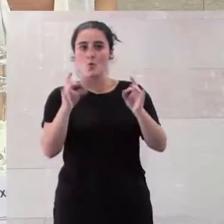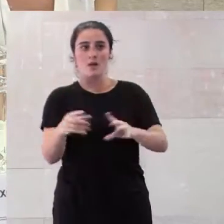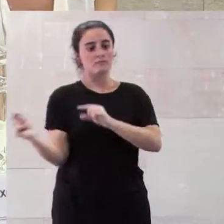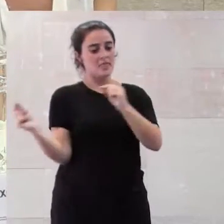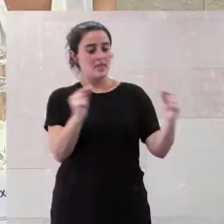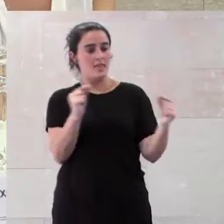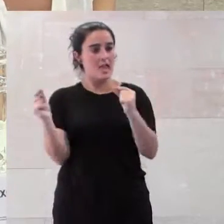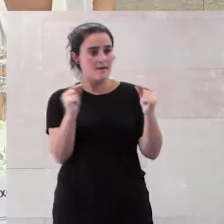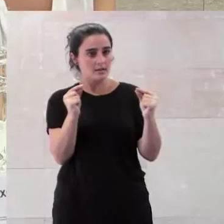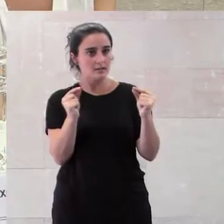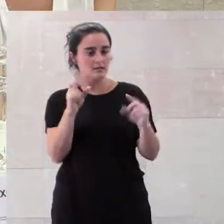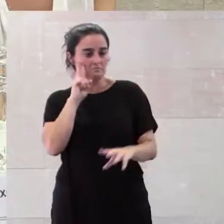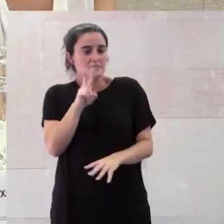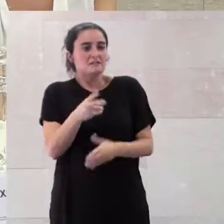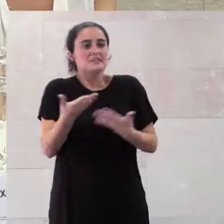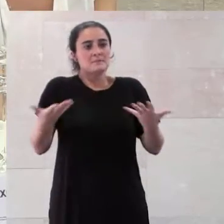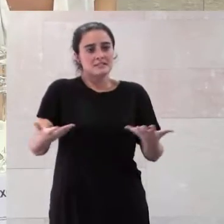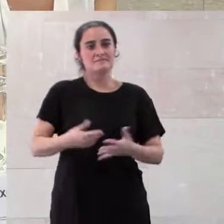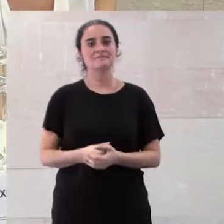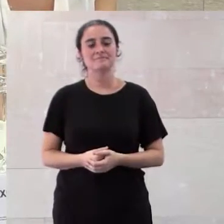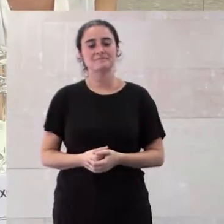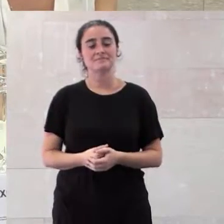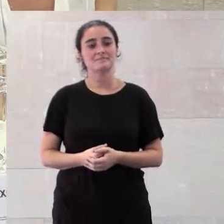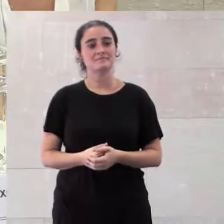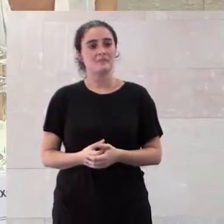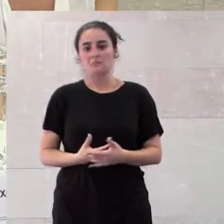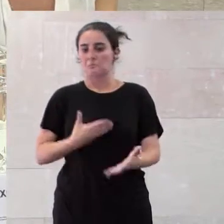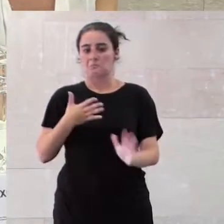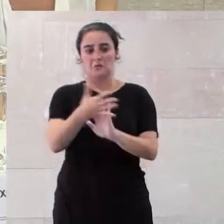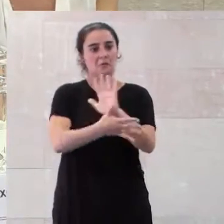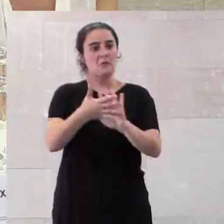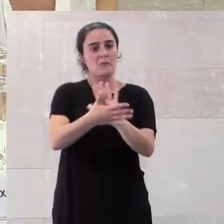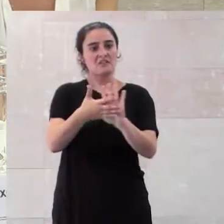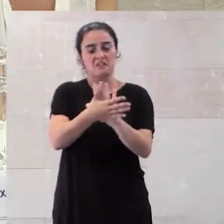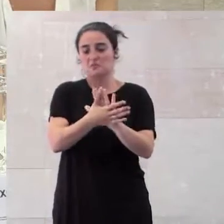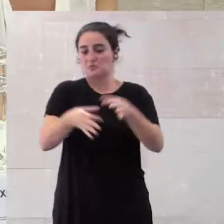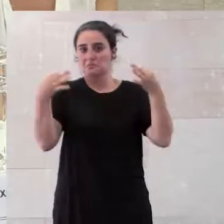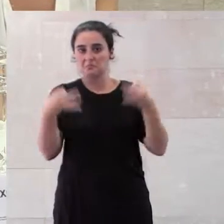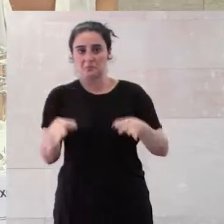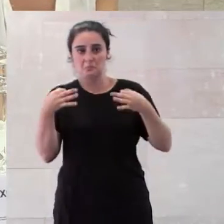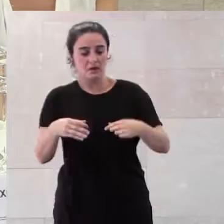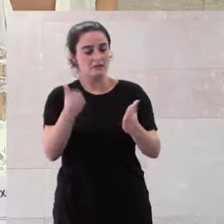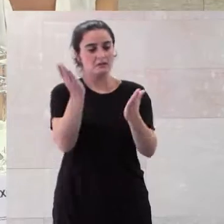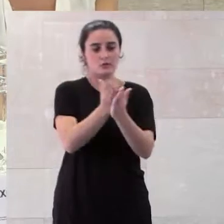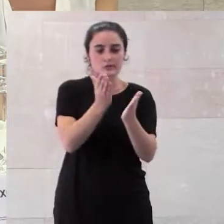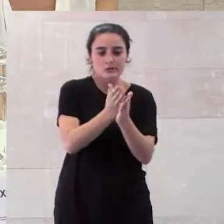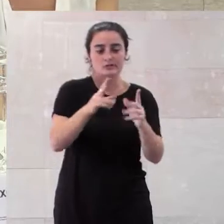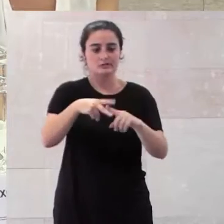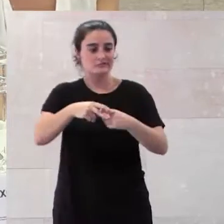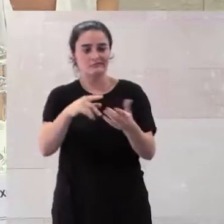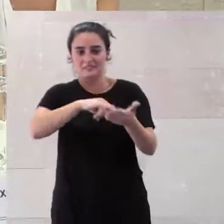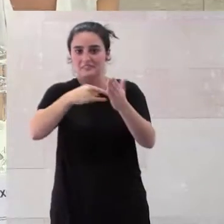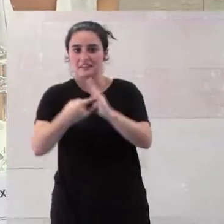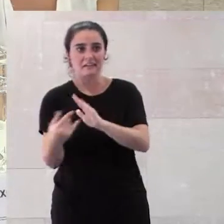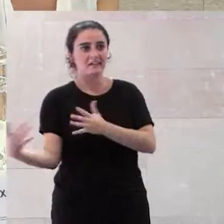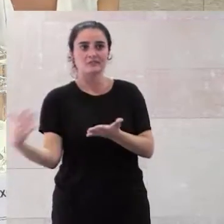debatiendo y viendo qué pasa. Y conversaciones informales, todas las que he podido cuando he estado en los cursos y con técnicas y con